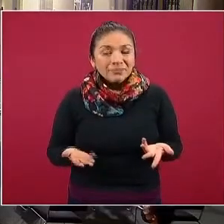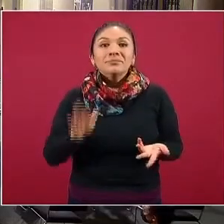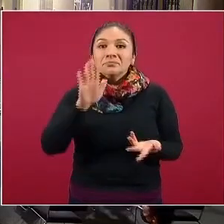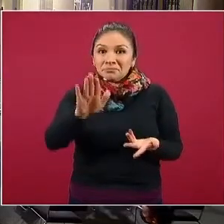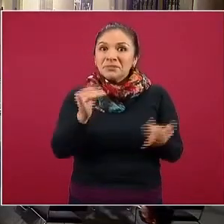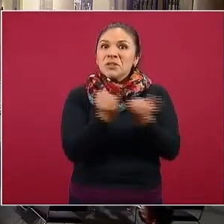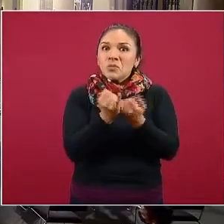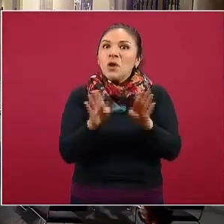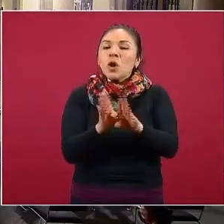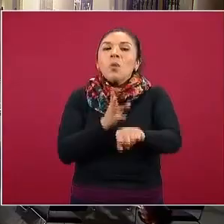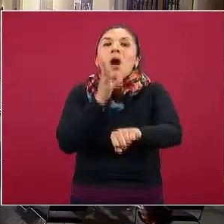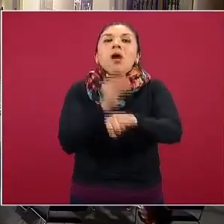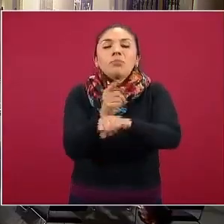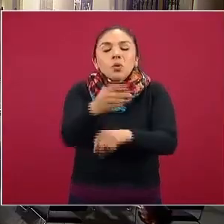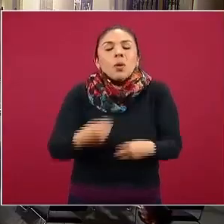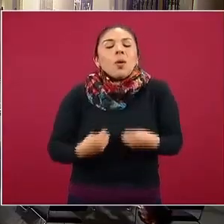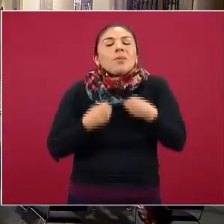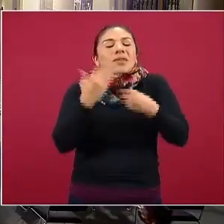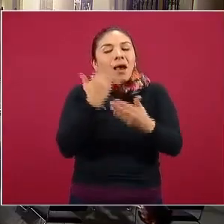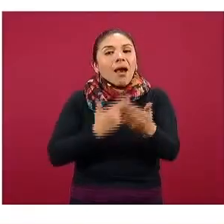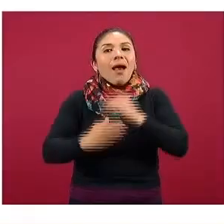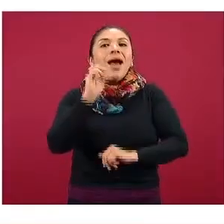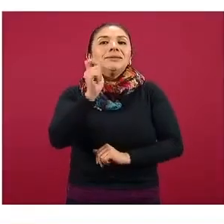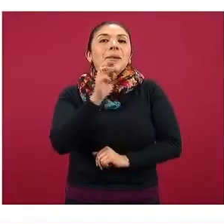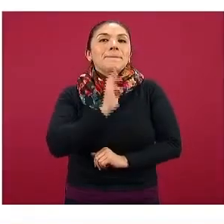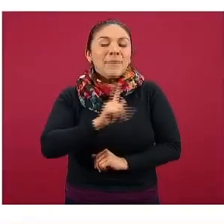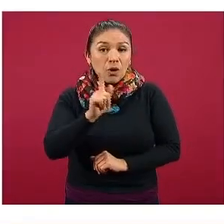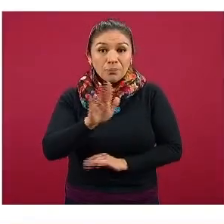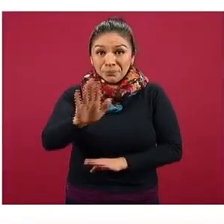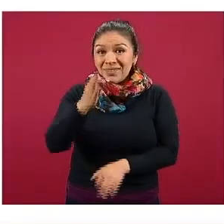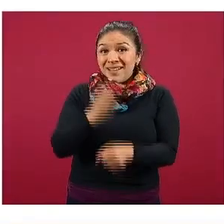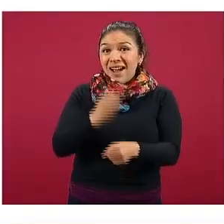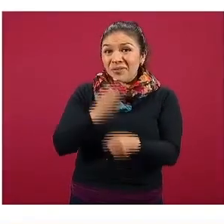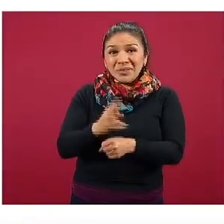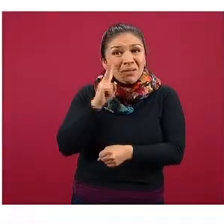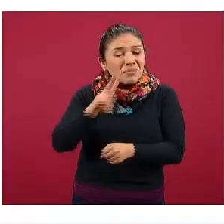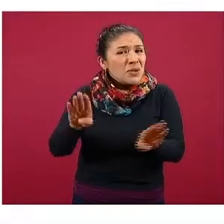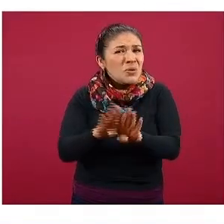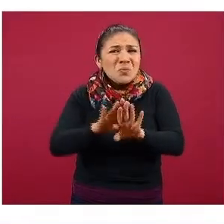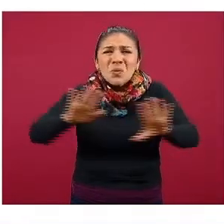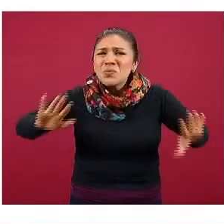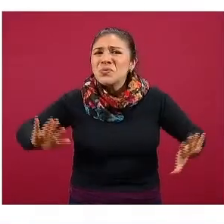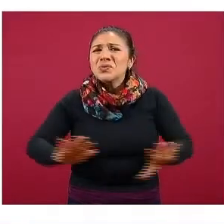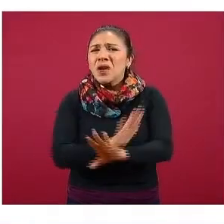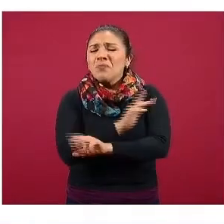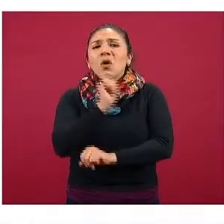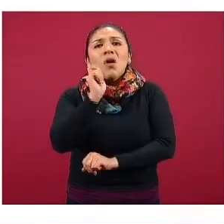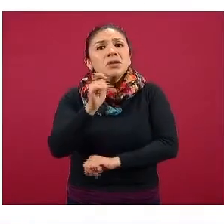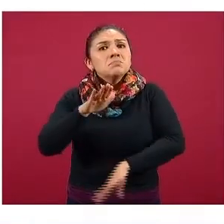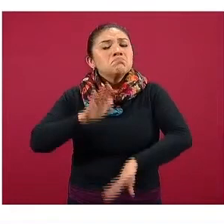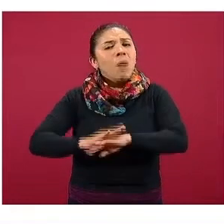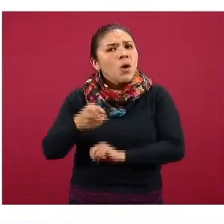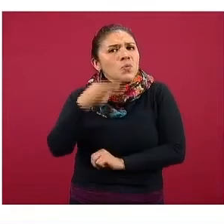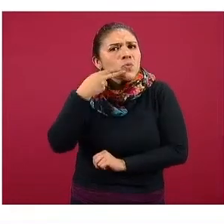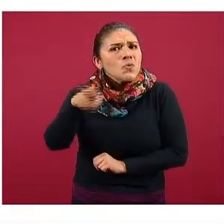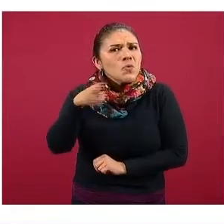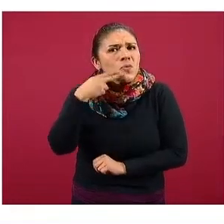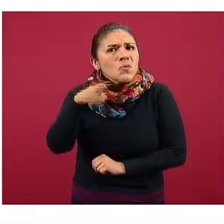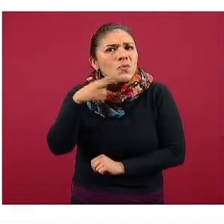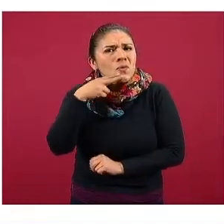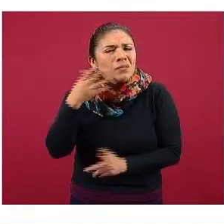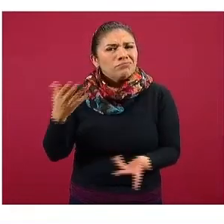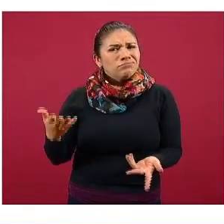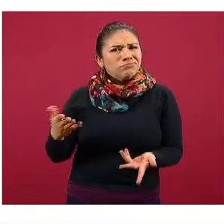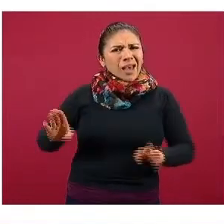También va a mejorar la supervivencia. Ahora, estamos viviendo una transición en lo que es el consumo del tabaco y que